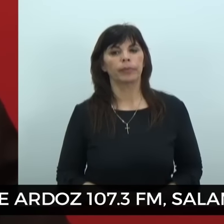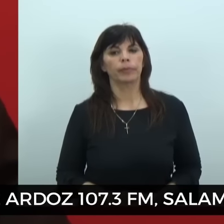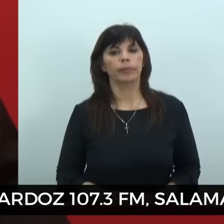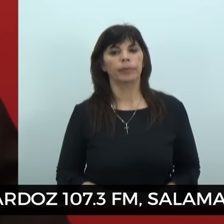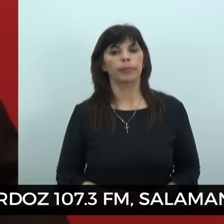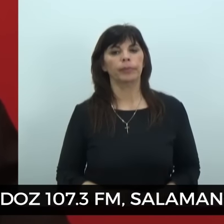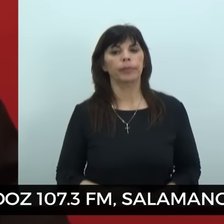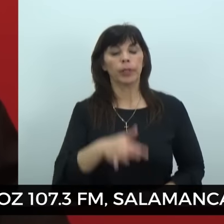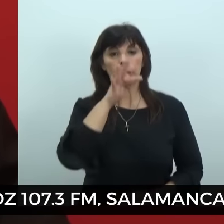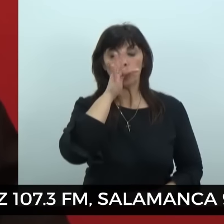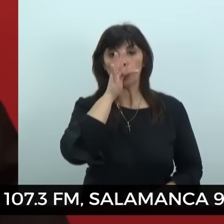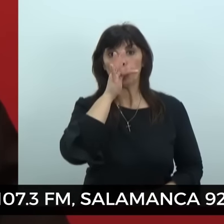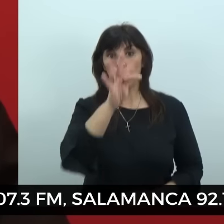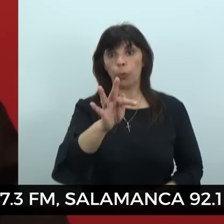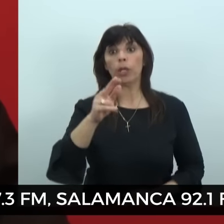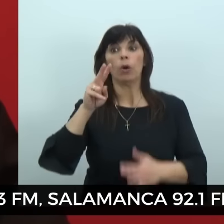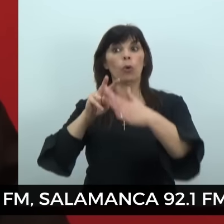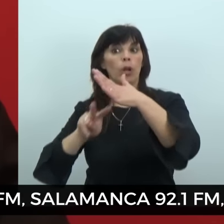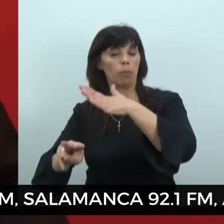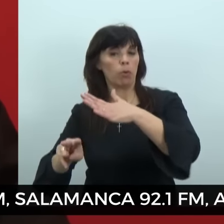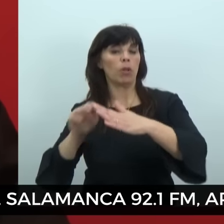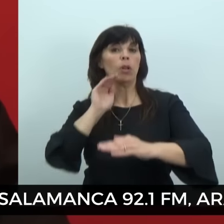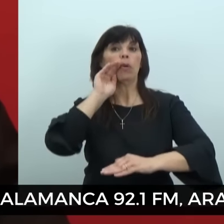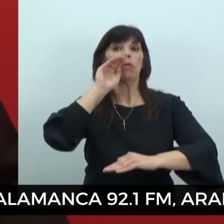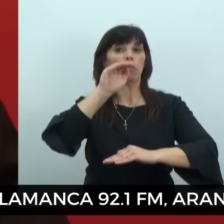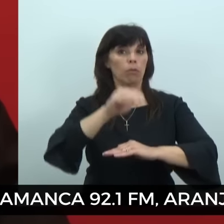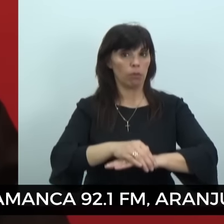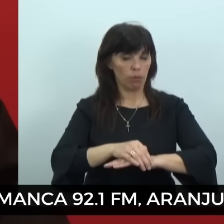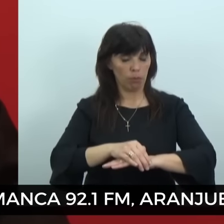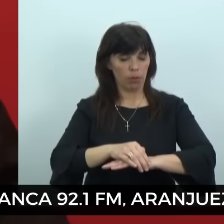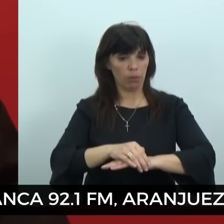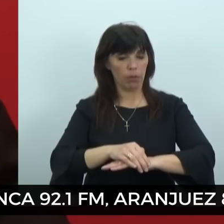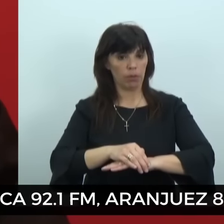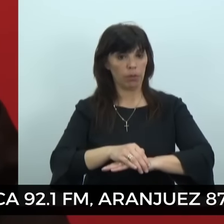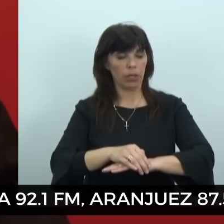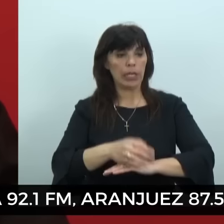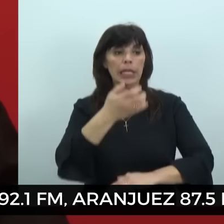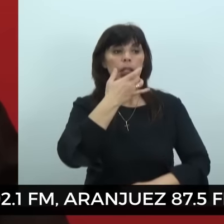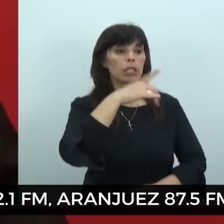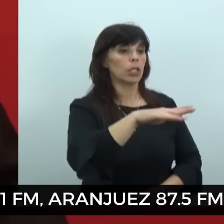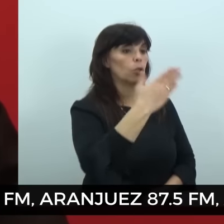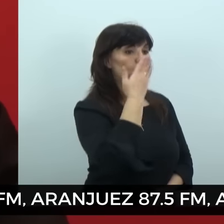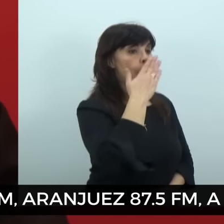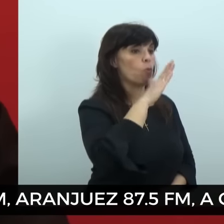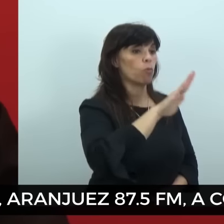el cumplimiento de una profecía, una promesa, va mano en mano como tú te comportas.